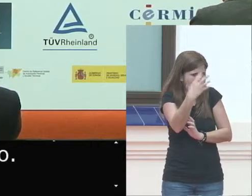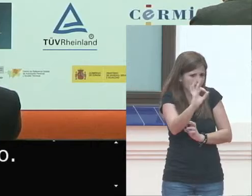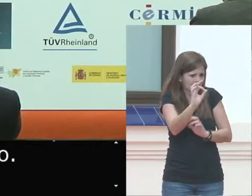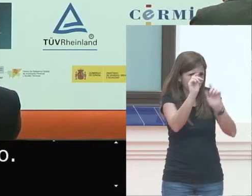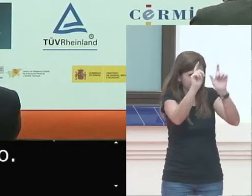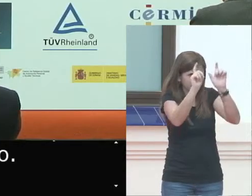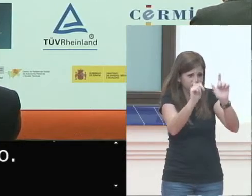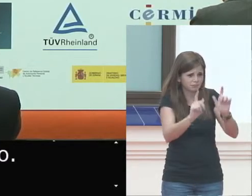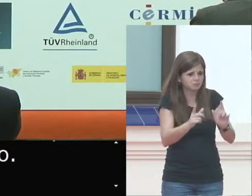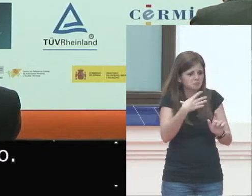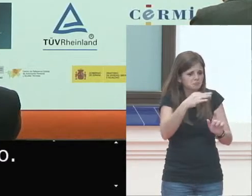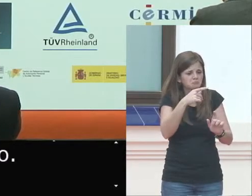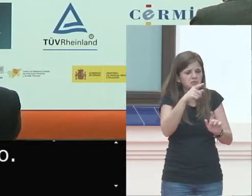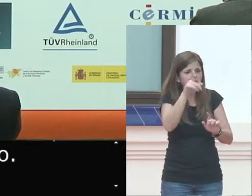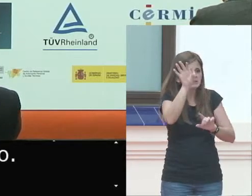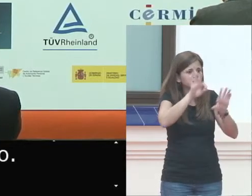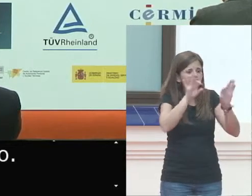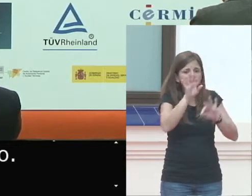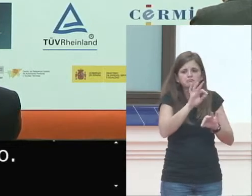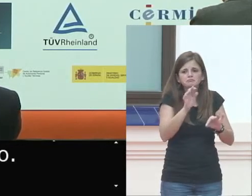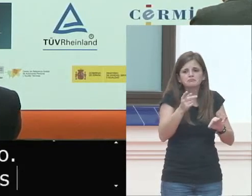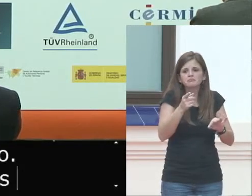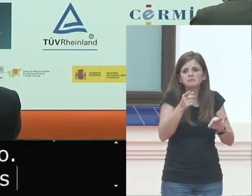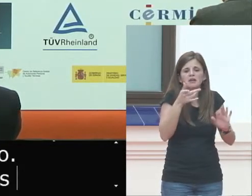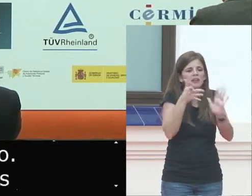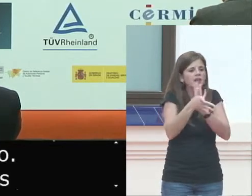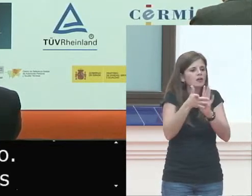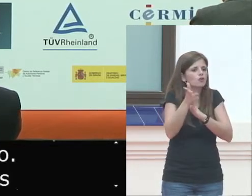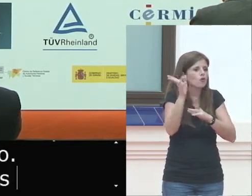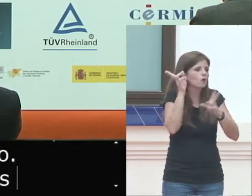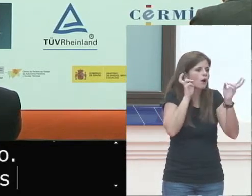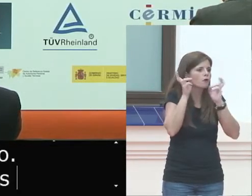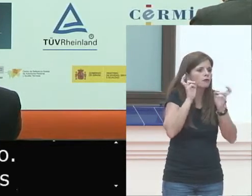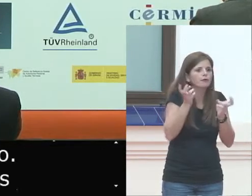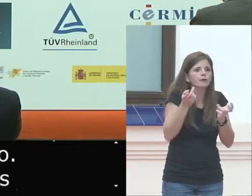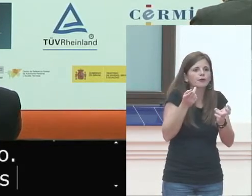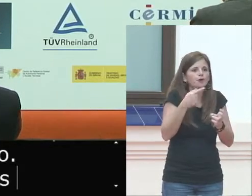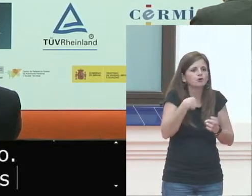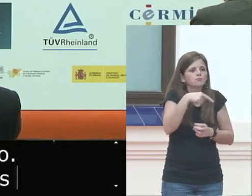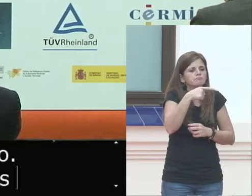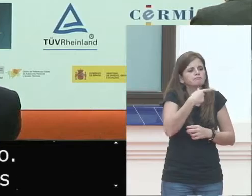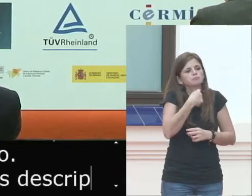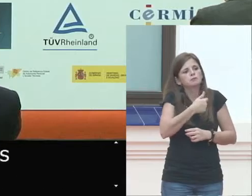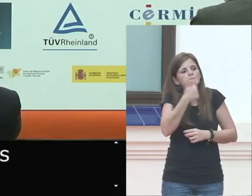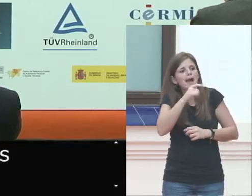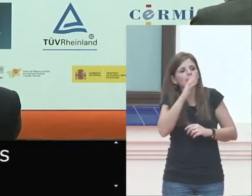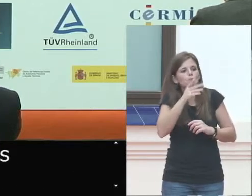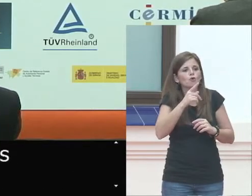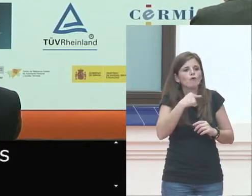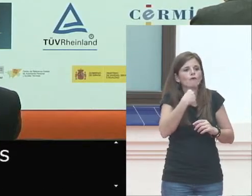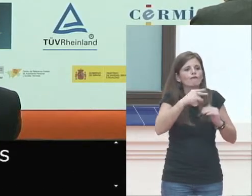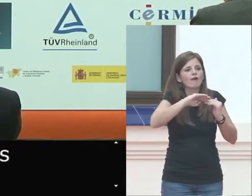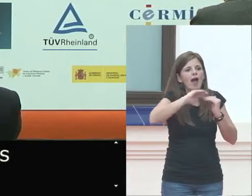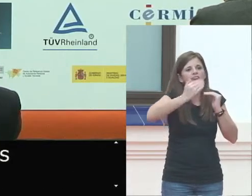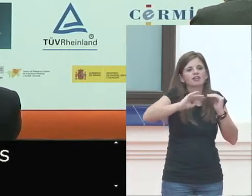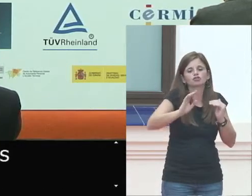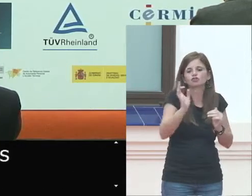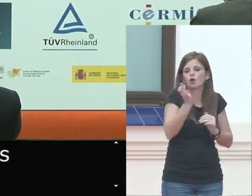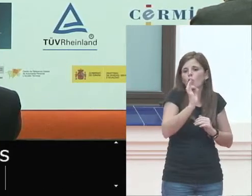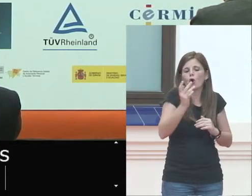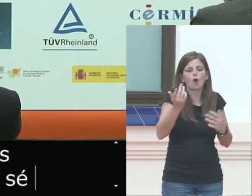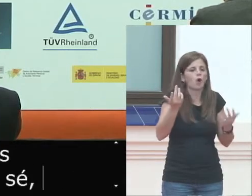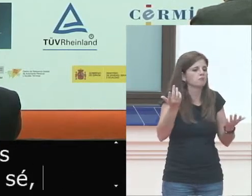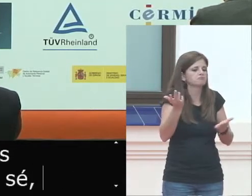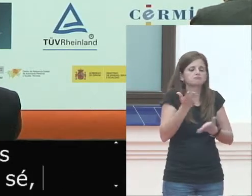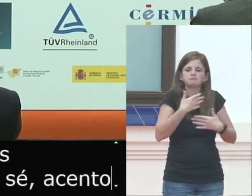las descripciones audio por cambio de, no sé, voz, acento, actitud. Ya eso